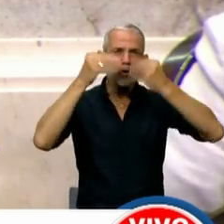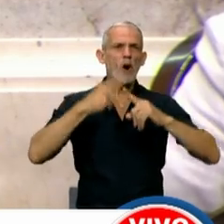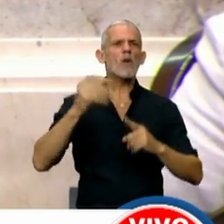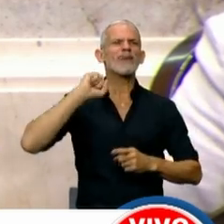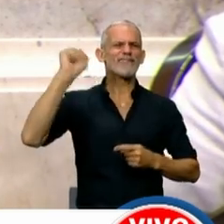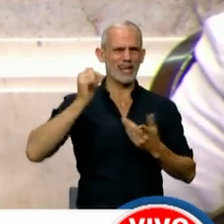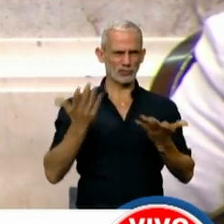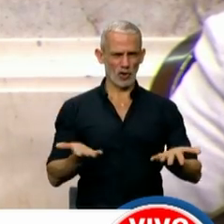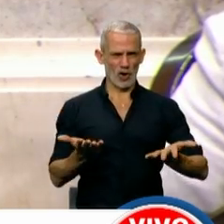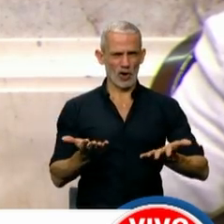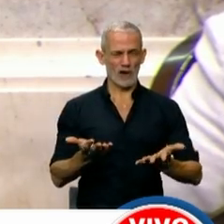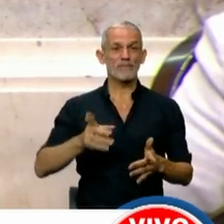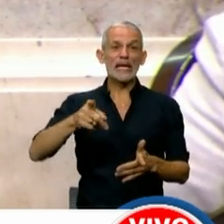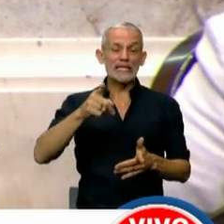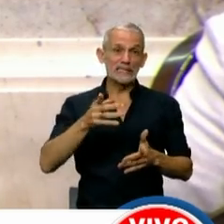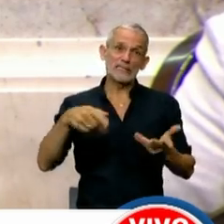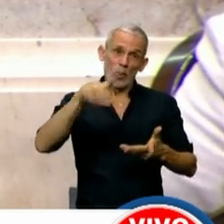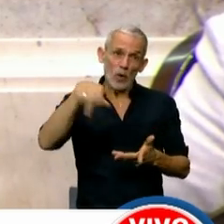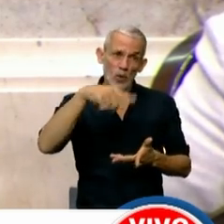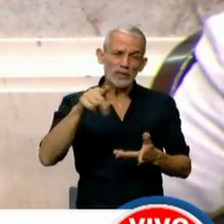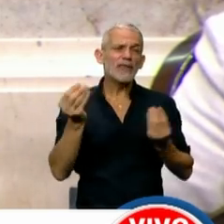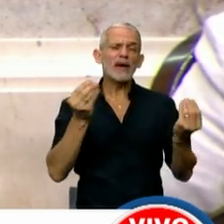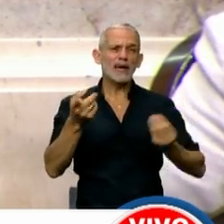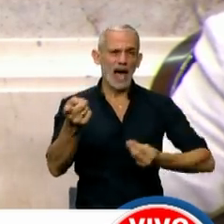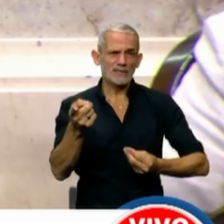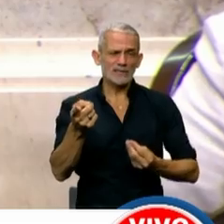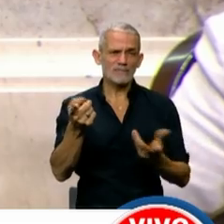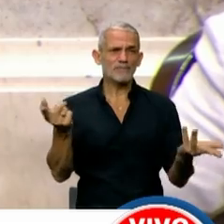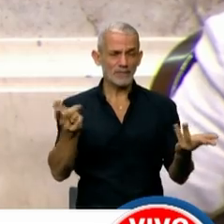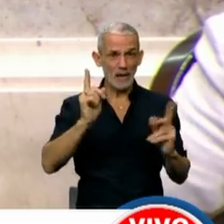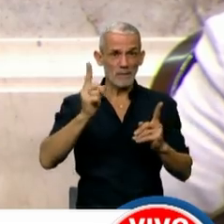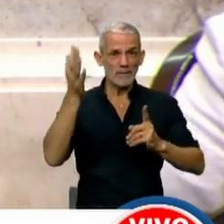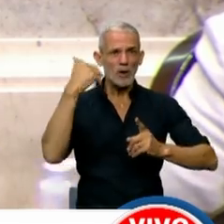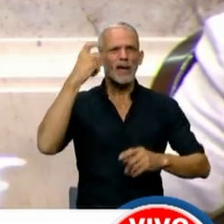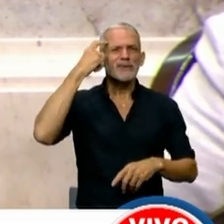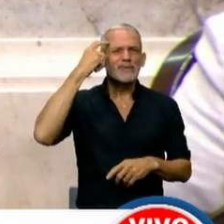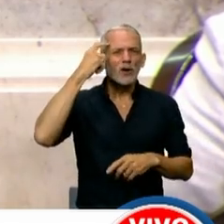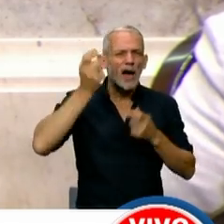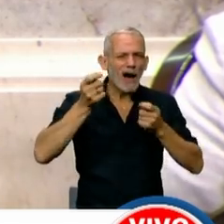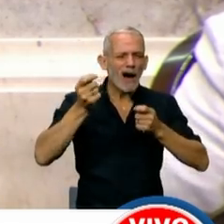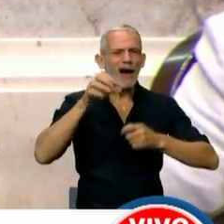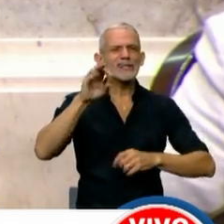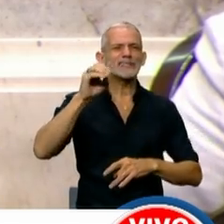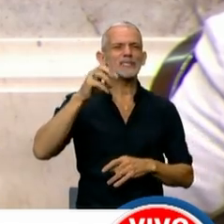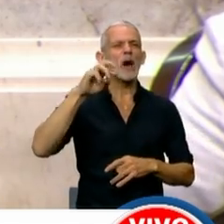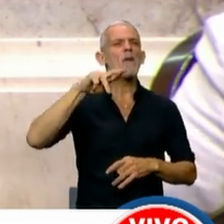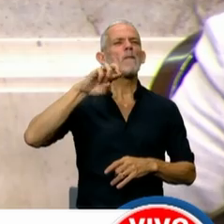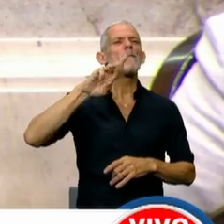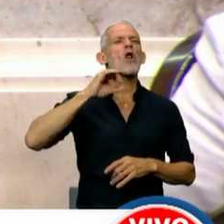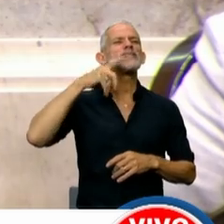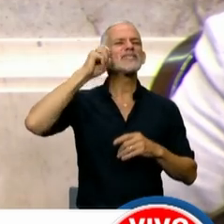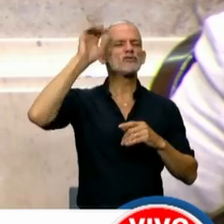inflación señores esto ustedes lo que hacen es un fenómeno que en psicología se conoce como proyección